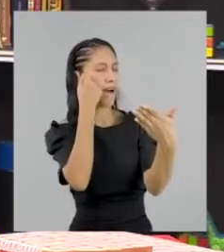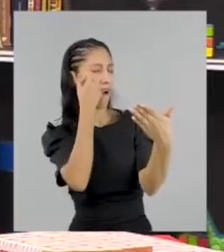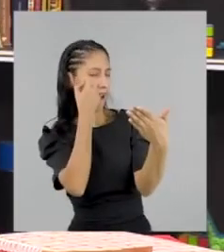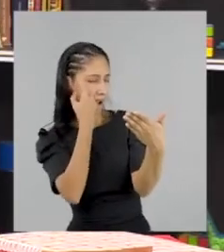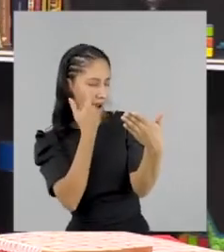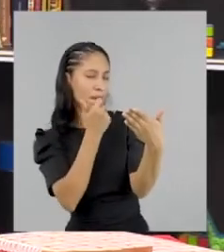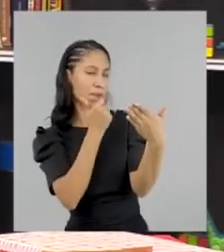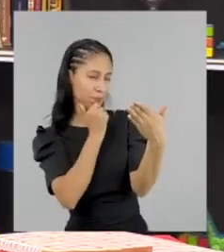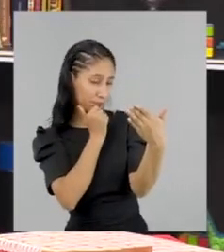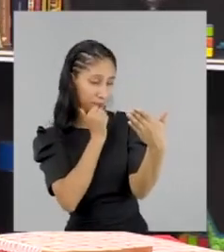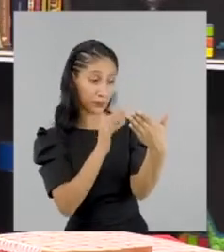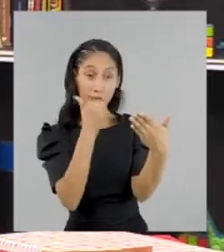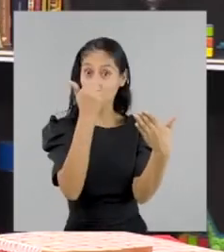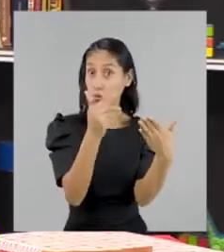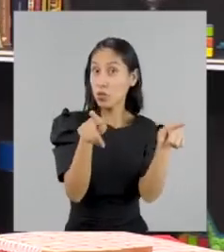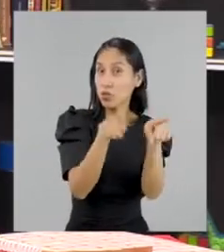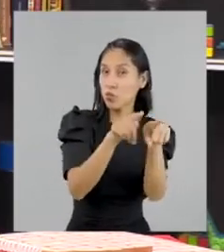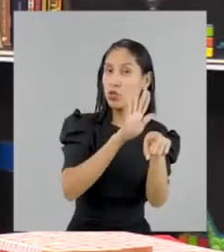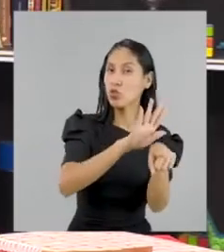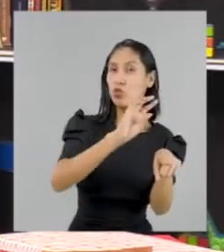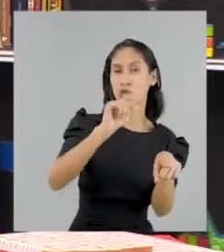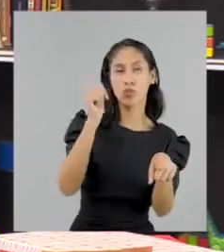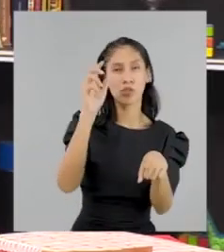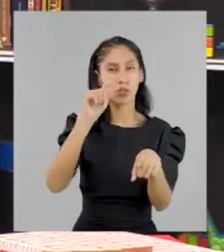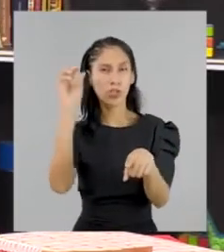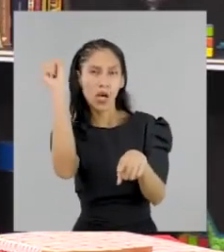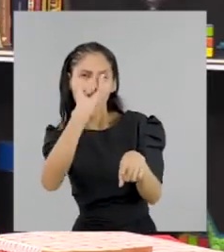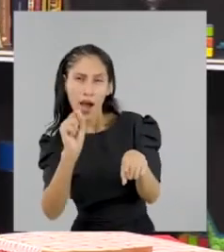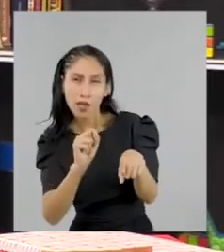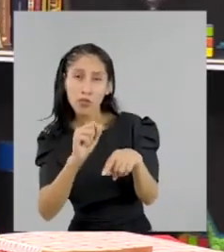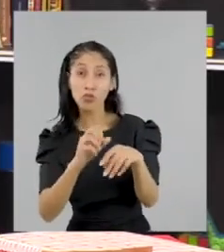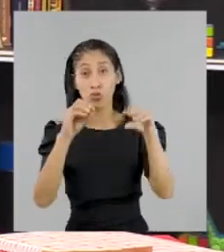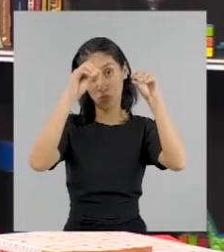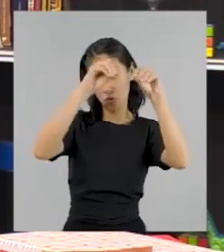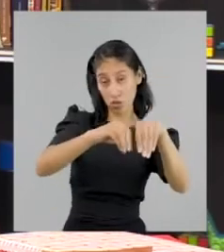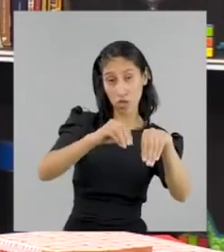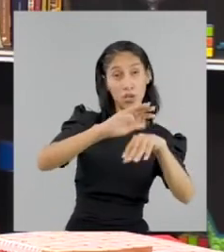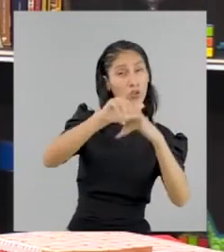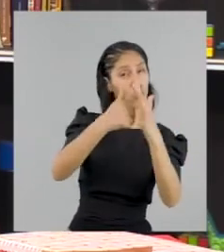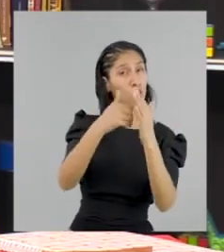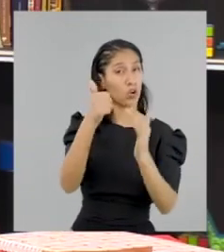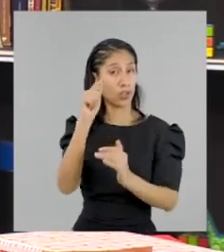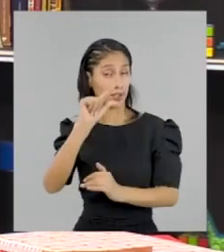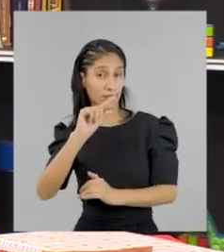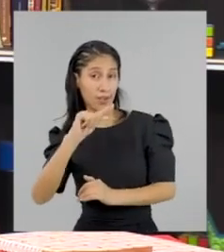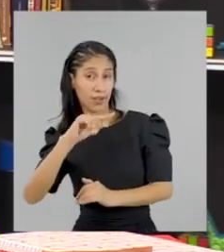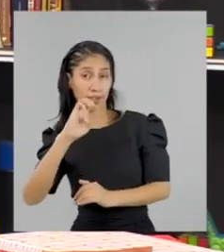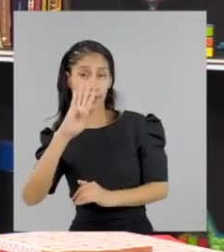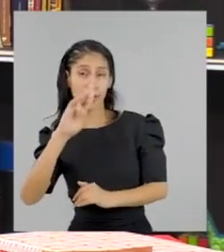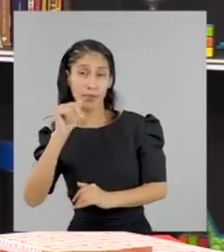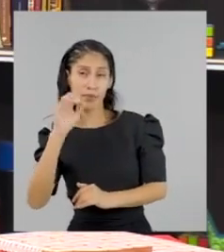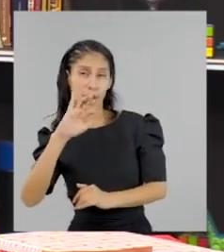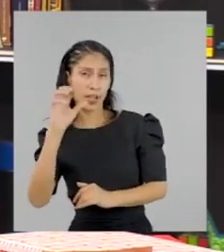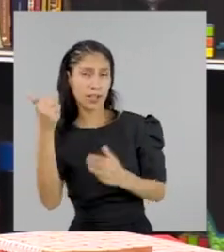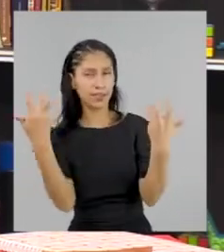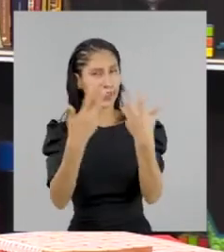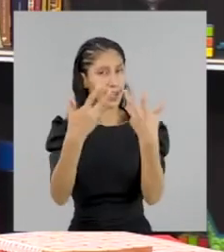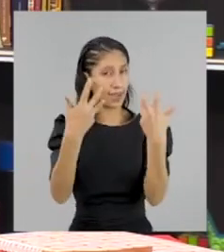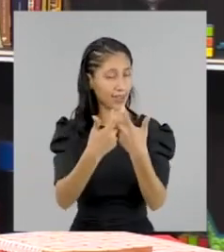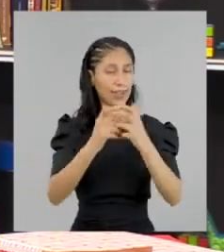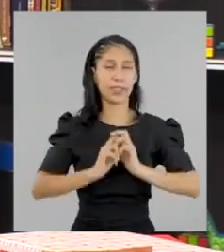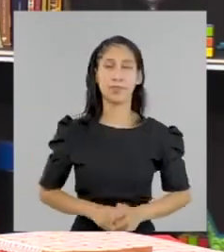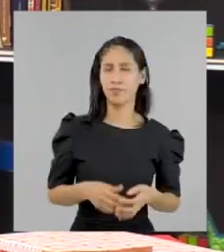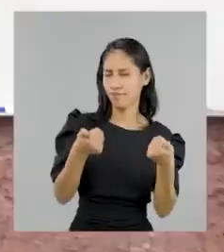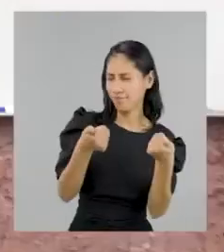comprender bien la situación planteada, obtener los datos y plantear las expresiones algebraicas correspondientes y aplicar los